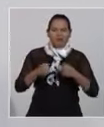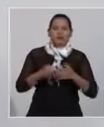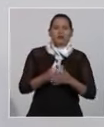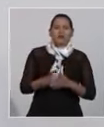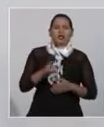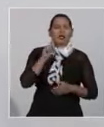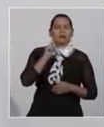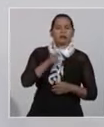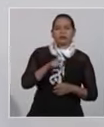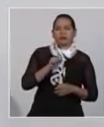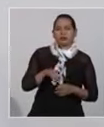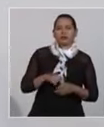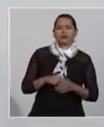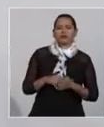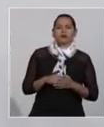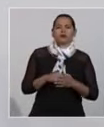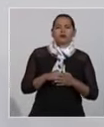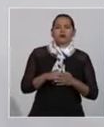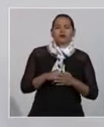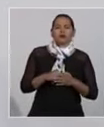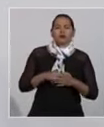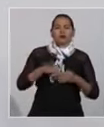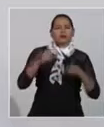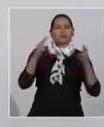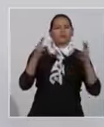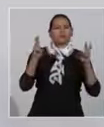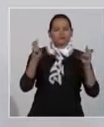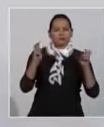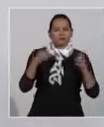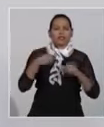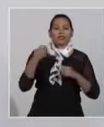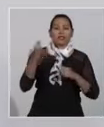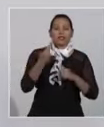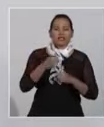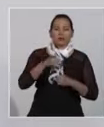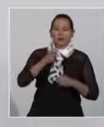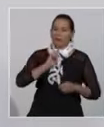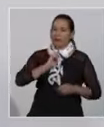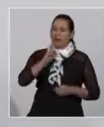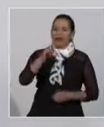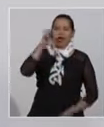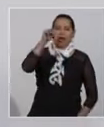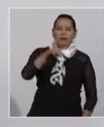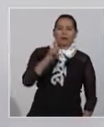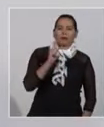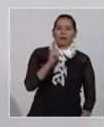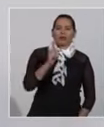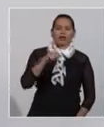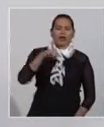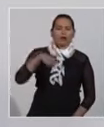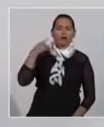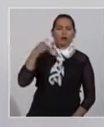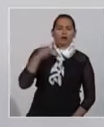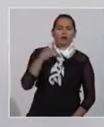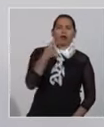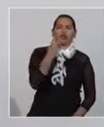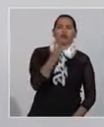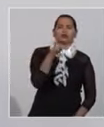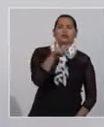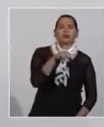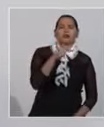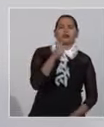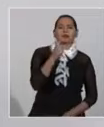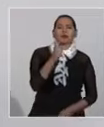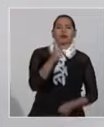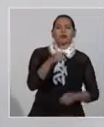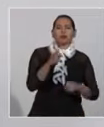manera, ya que estamos hablando de eso, necesitamos más y mejores ministerios públicos. En Puebla tenemos 2 ministerios públicos por cada 100.000 habitantes, cuando